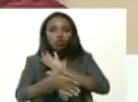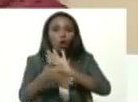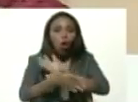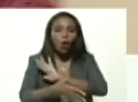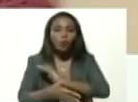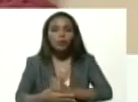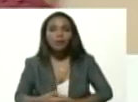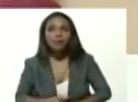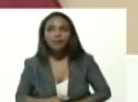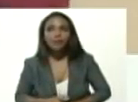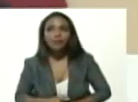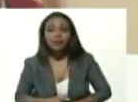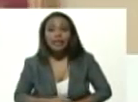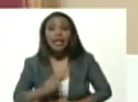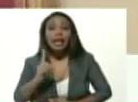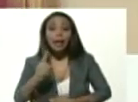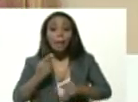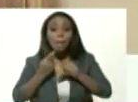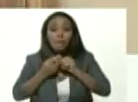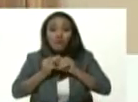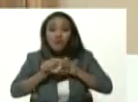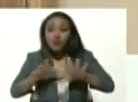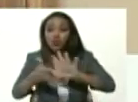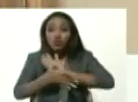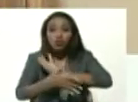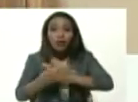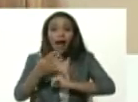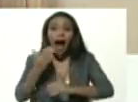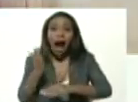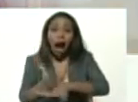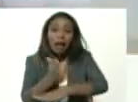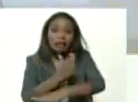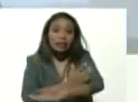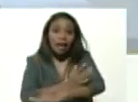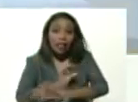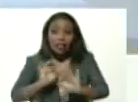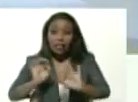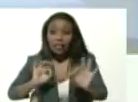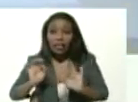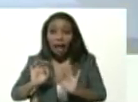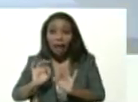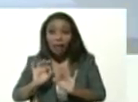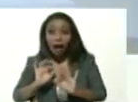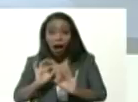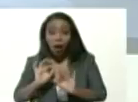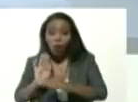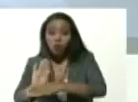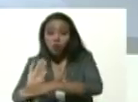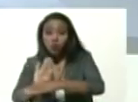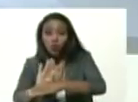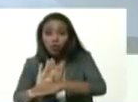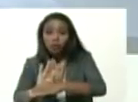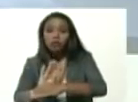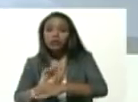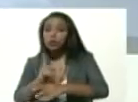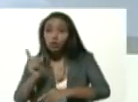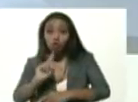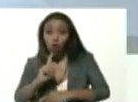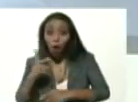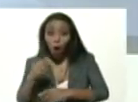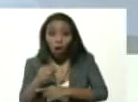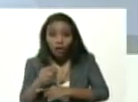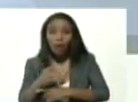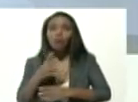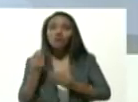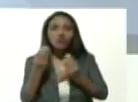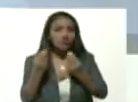infectado y se hubieran multiplicado si no hubiéramos cortado radicalmente la cadena de transmisión, los contactos, si